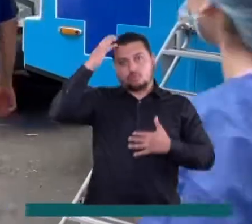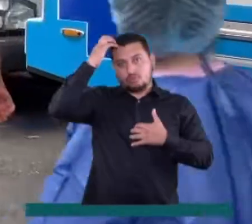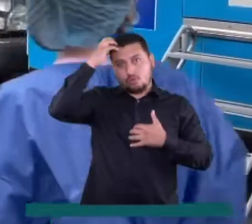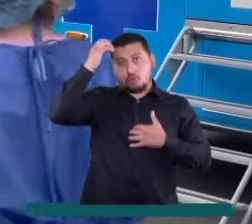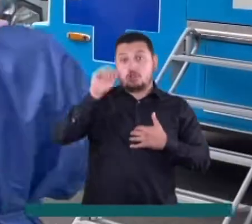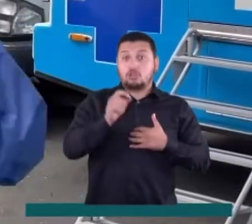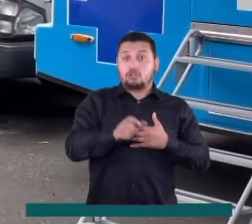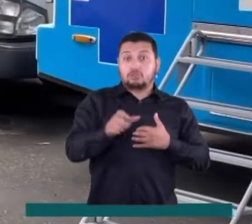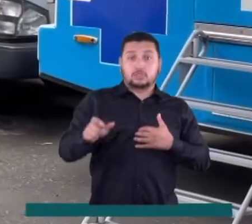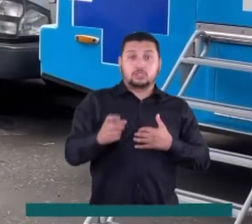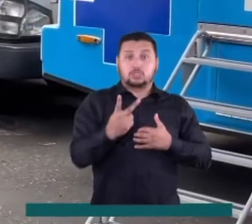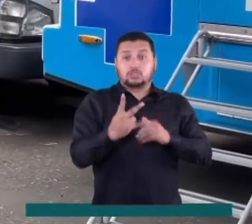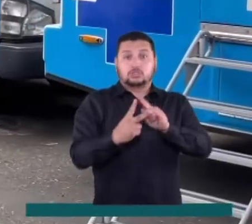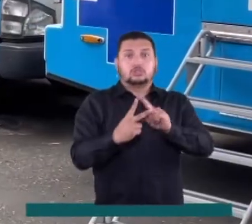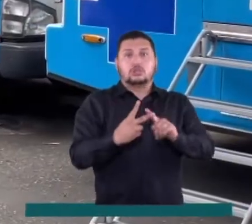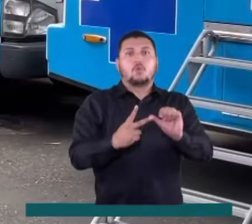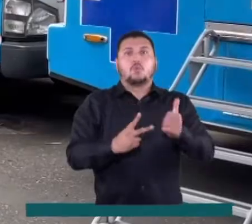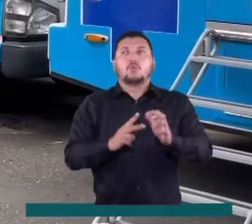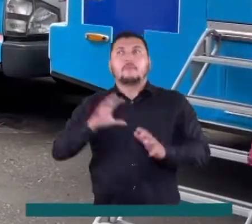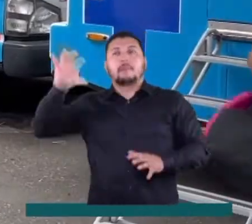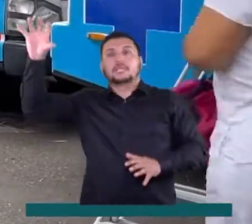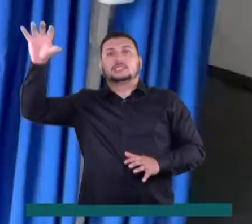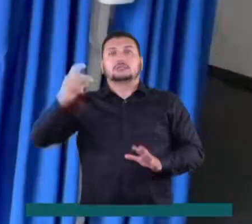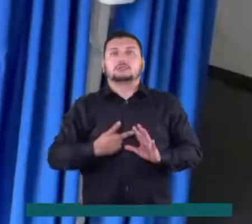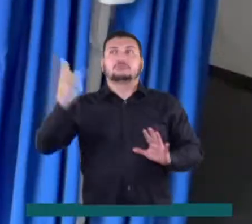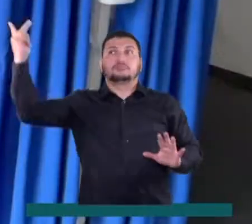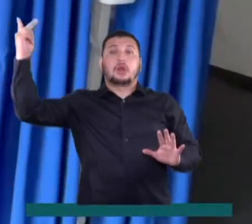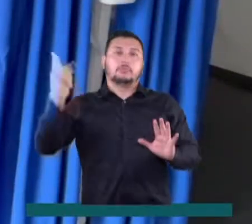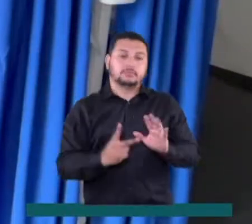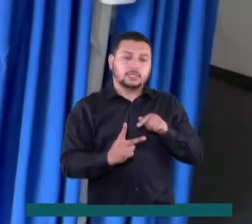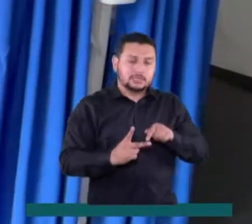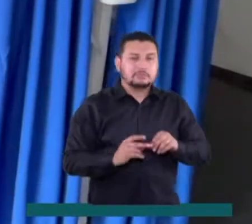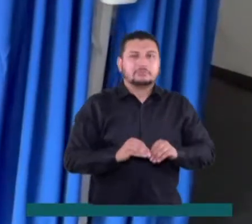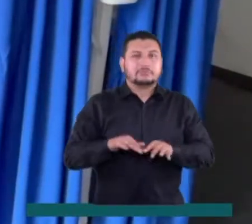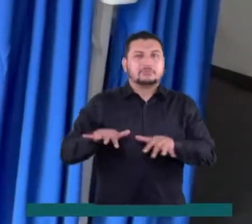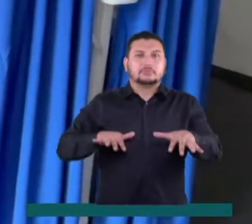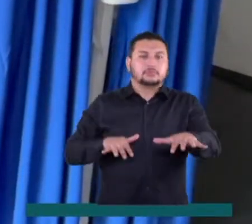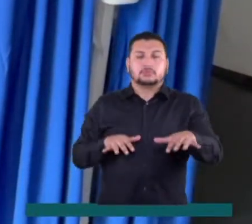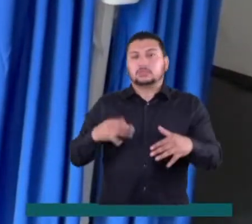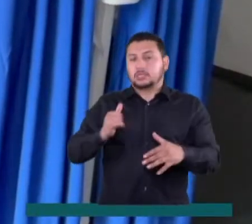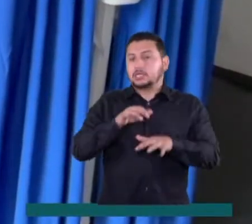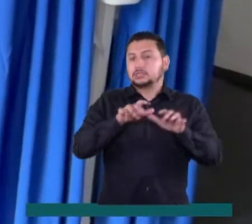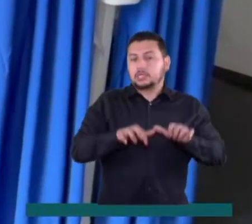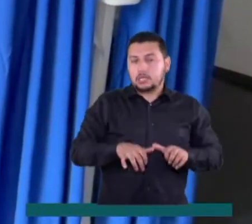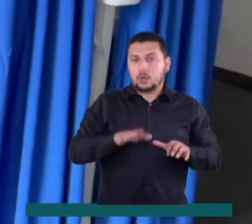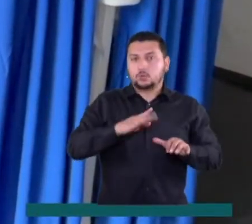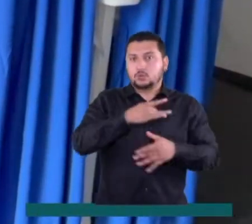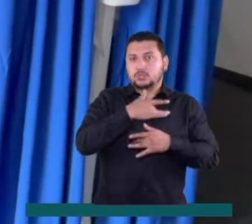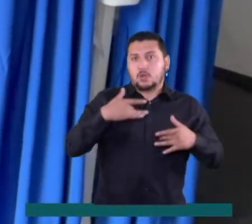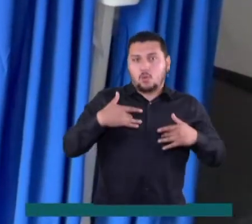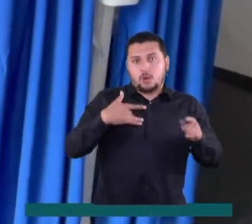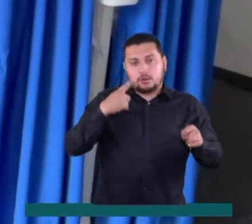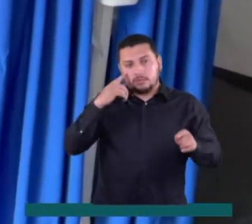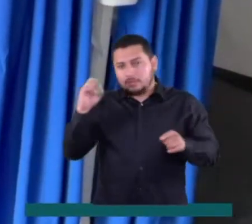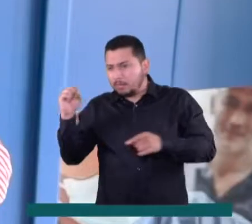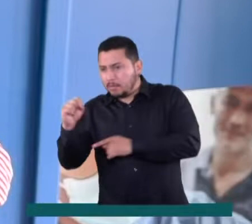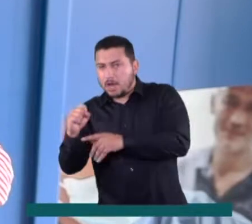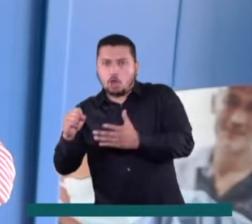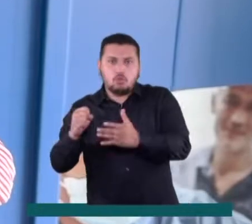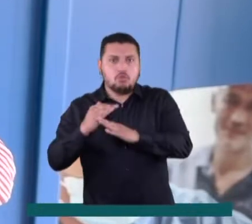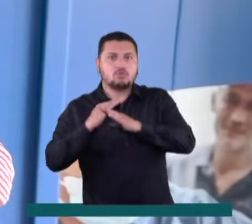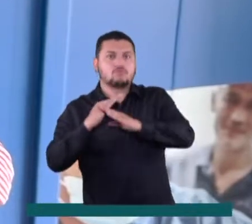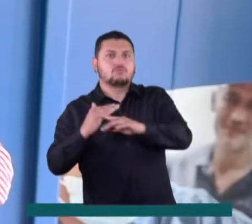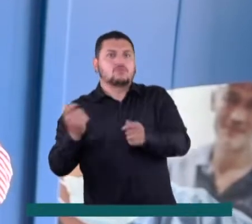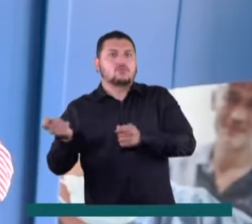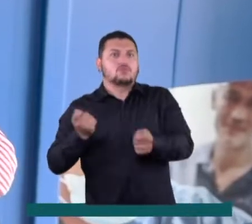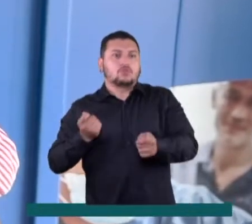país. Sobre estos, la Secretaría de Salud de Villavicencio ya realiza el seguimiento para determinar su expansión en la ciudad. La invitación